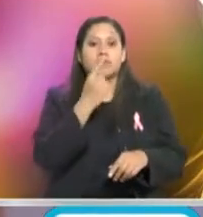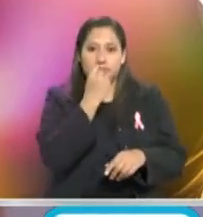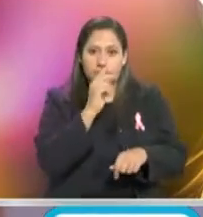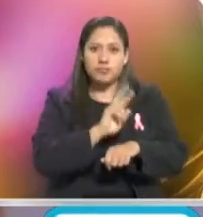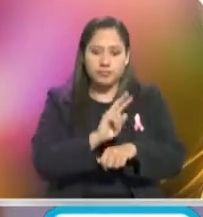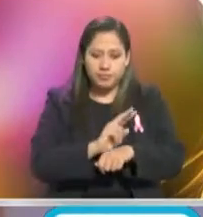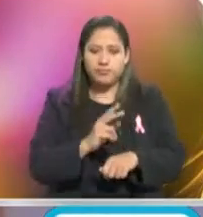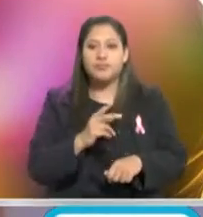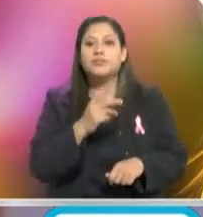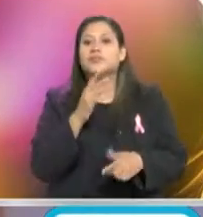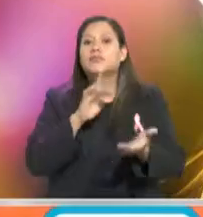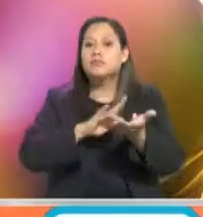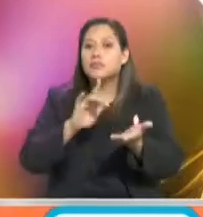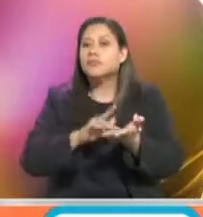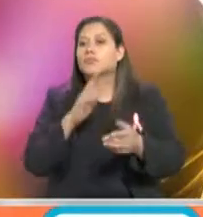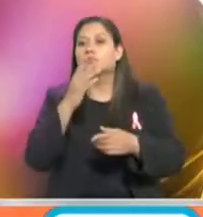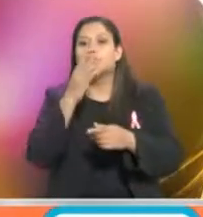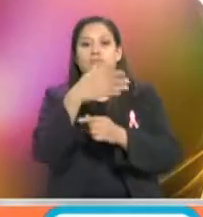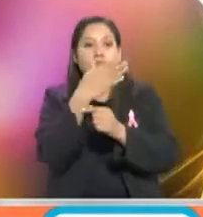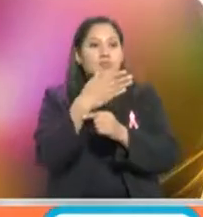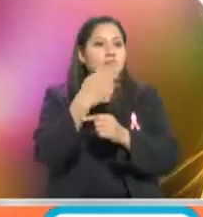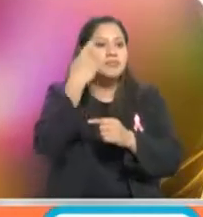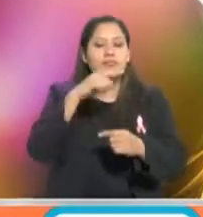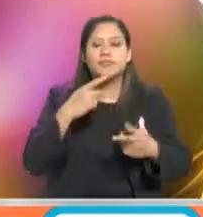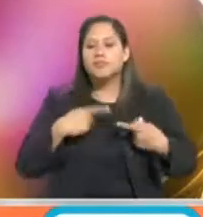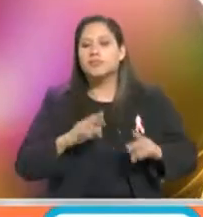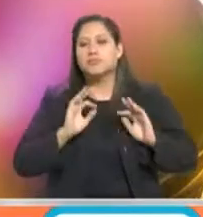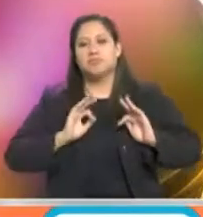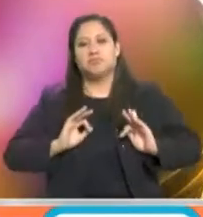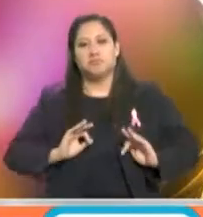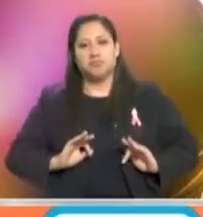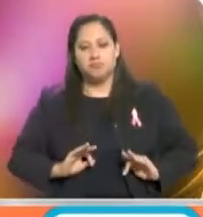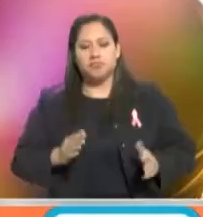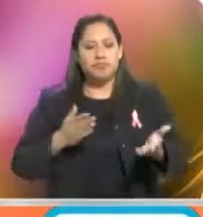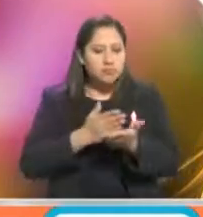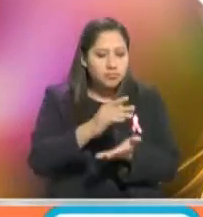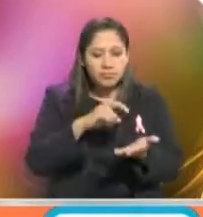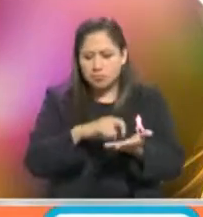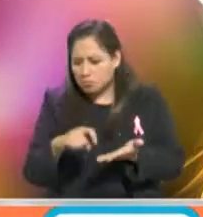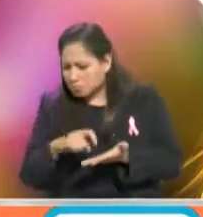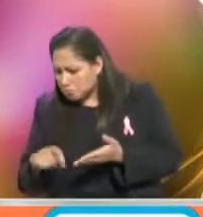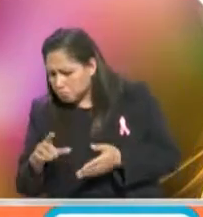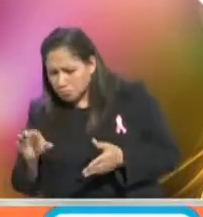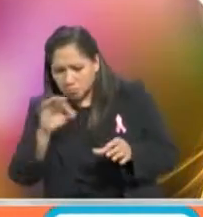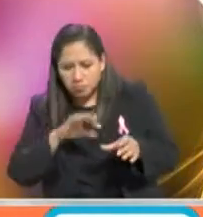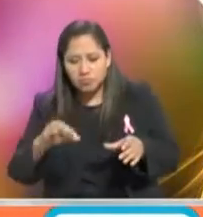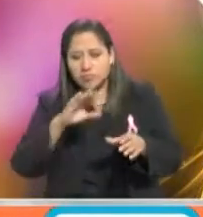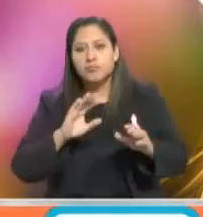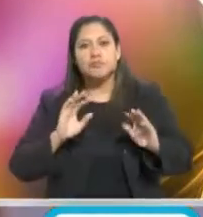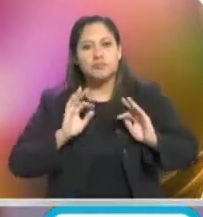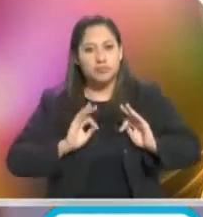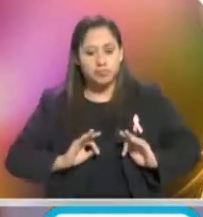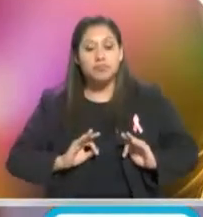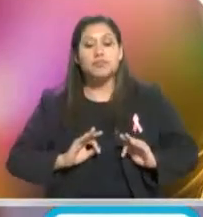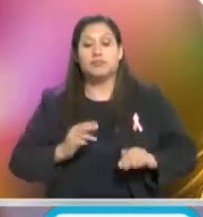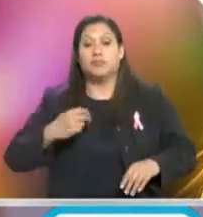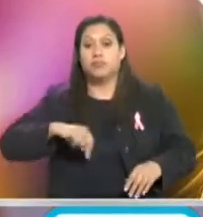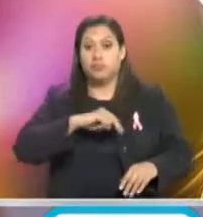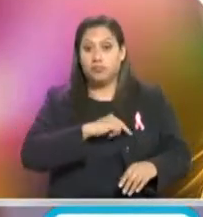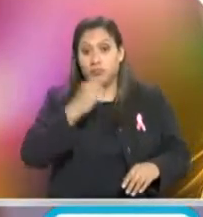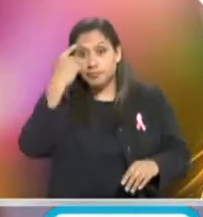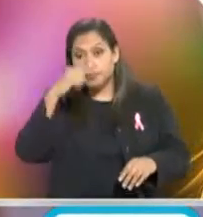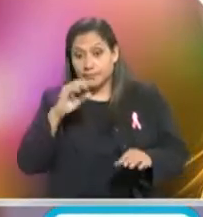vigilancia, se nos apoya con una patrulla para que la gente pueda llegar a comprar con toda la tranquilidad del mundo. Y nosotros,